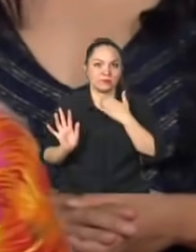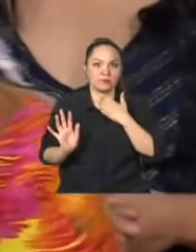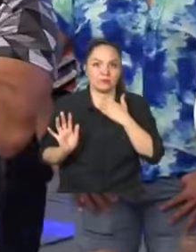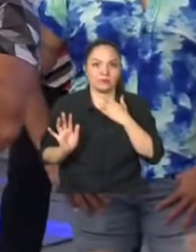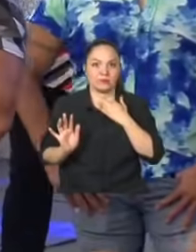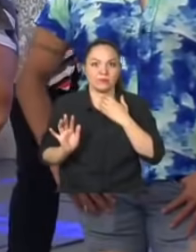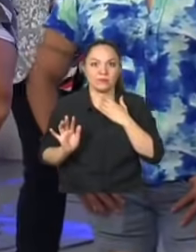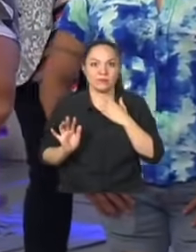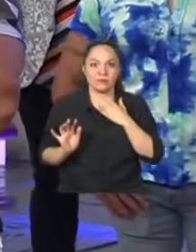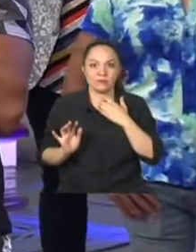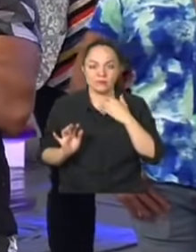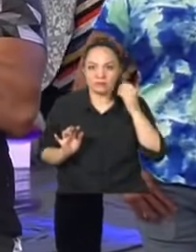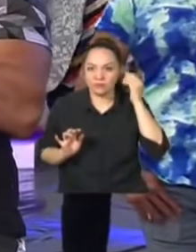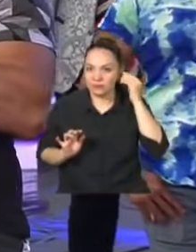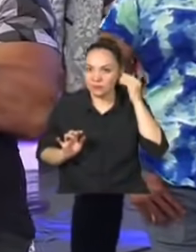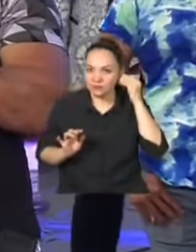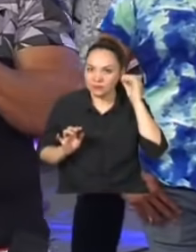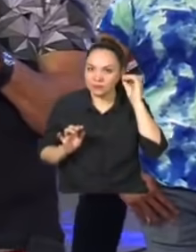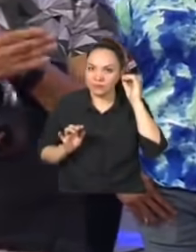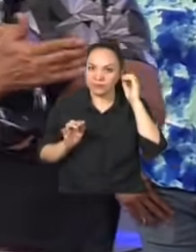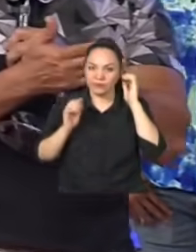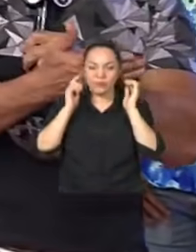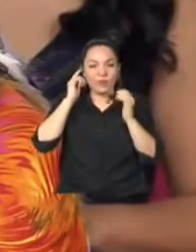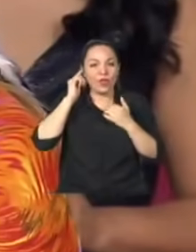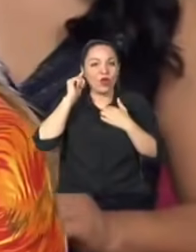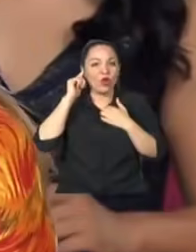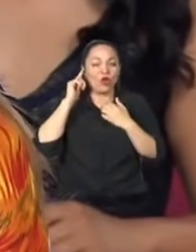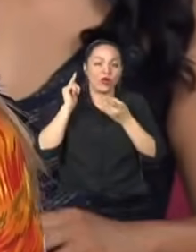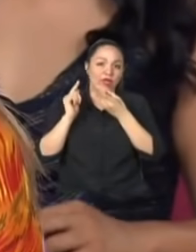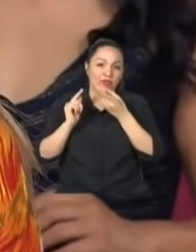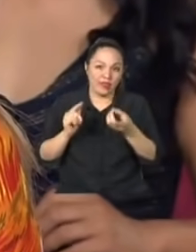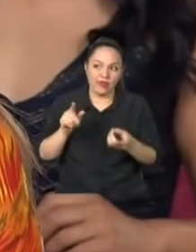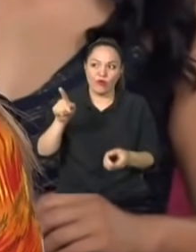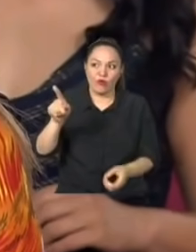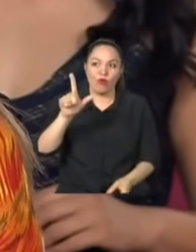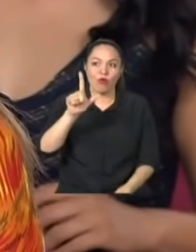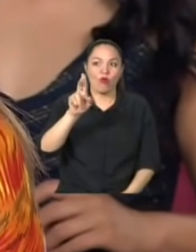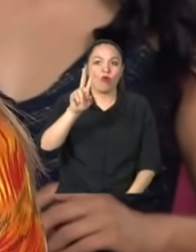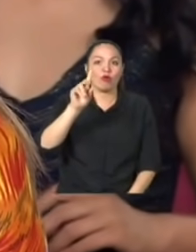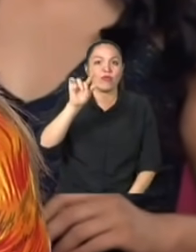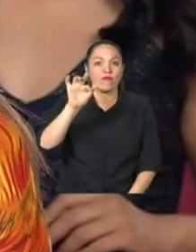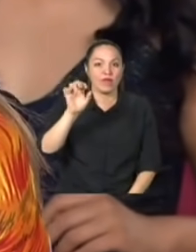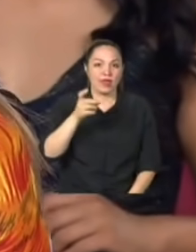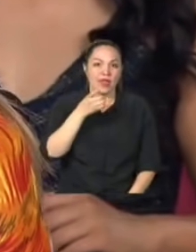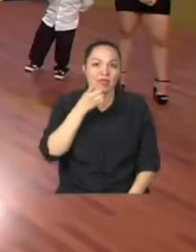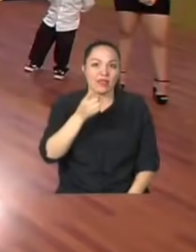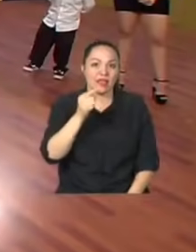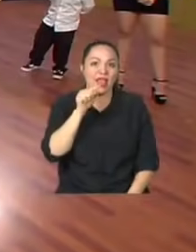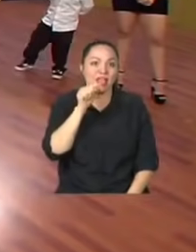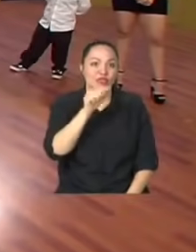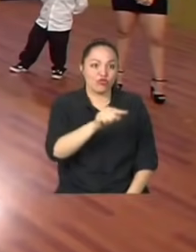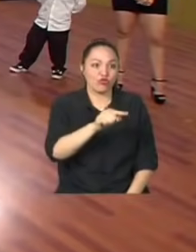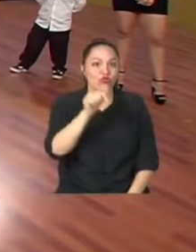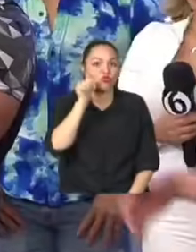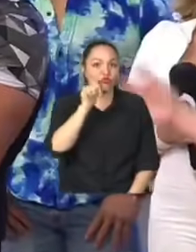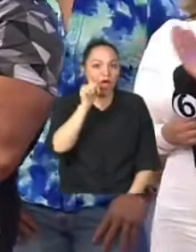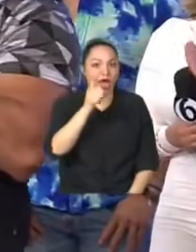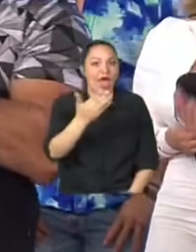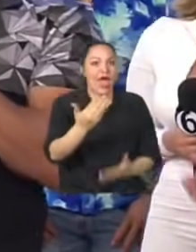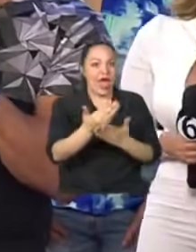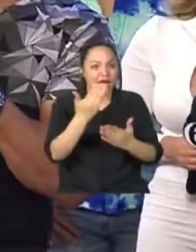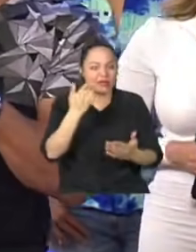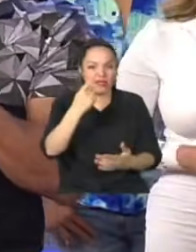Lo voy a hacer público. Lo que me pasó con tu divinita. Ludivina, desde que le quedó. Tú le quebraste la nariz a su